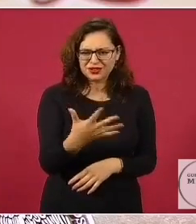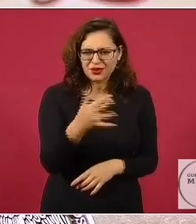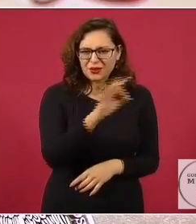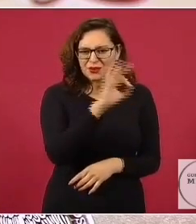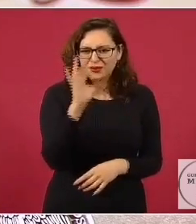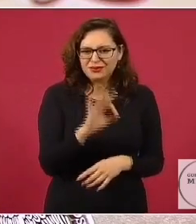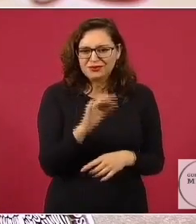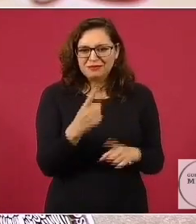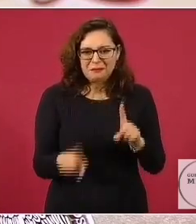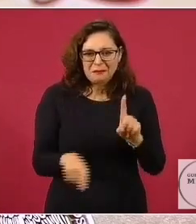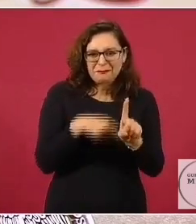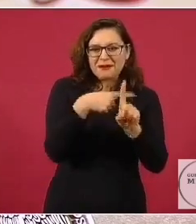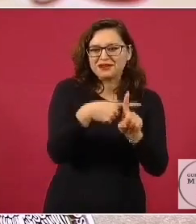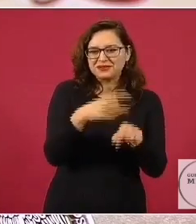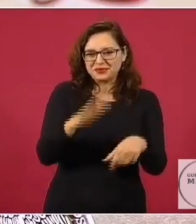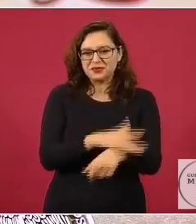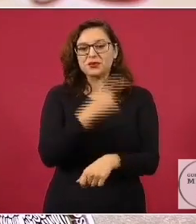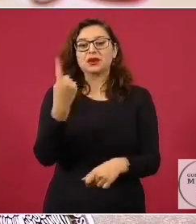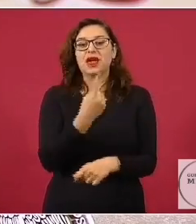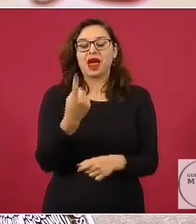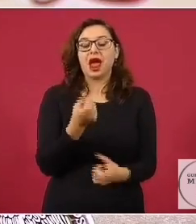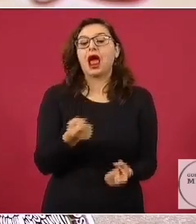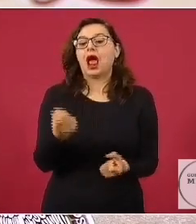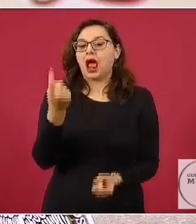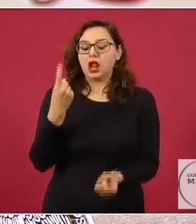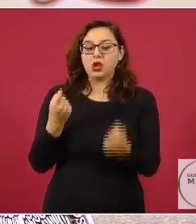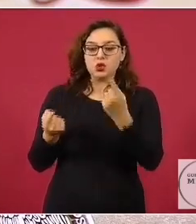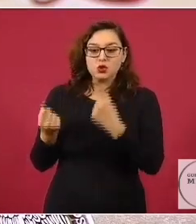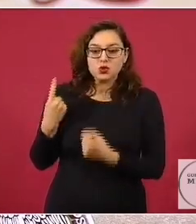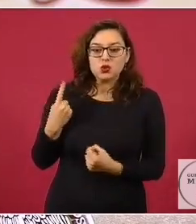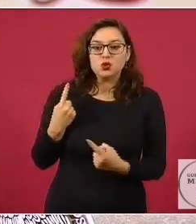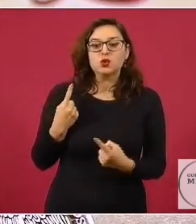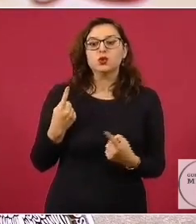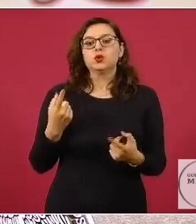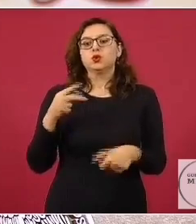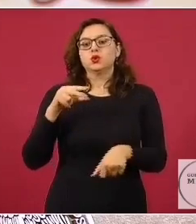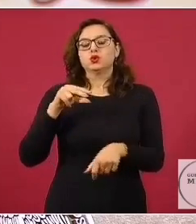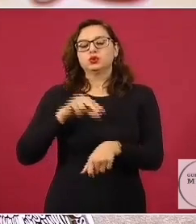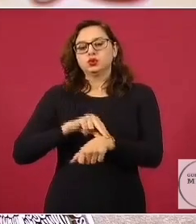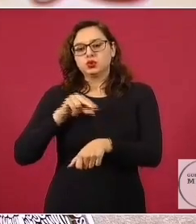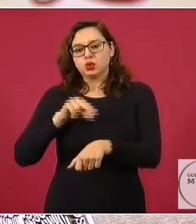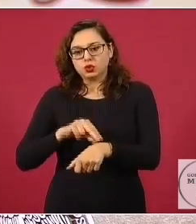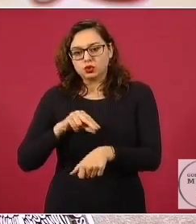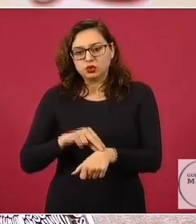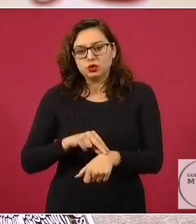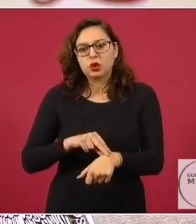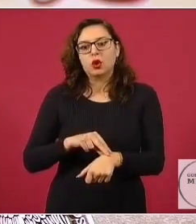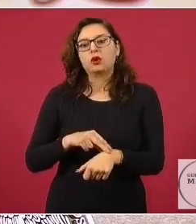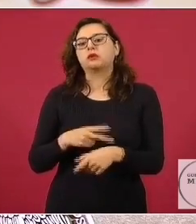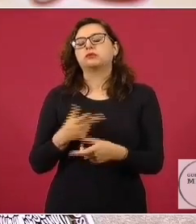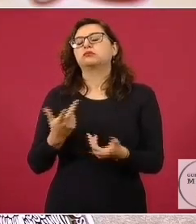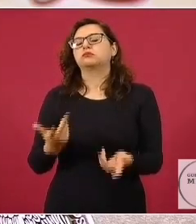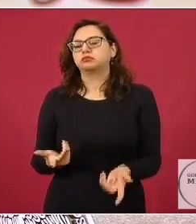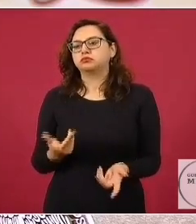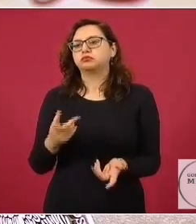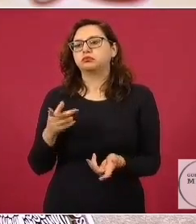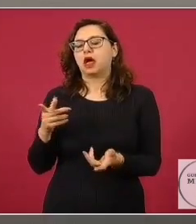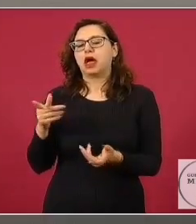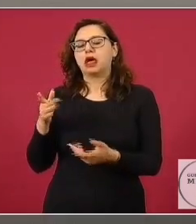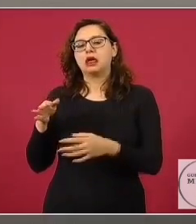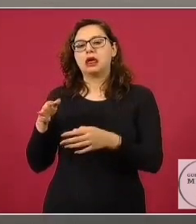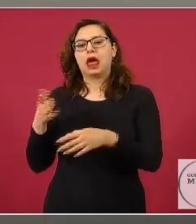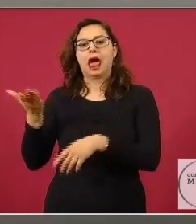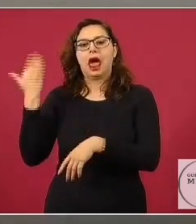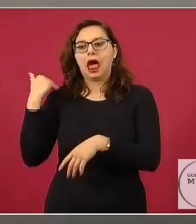habían vacunado para el grupo específico profesional, sino por edad, pero ahora recibieron su refuerzo como parte del grupo profesional